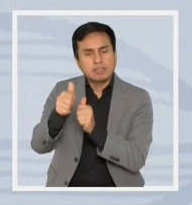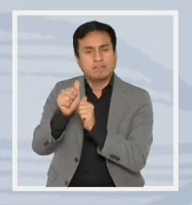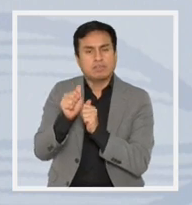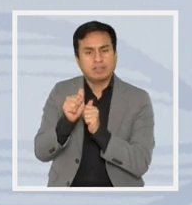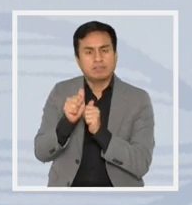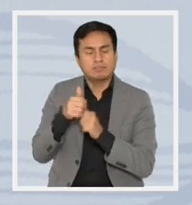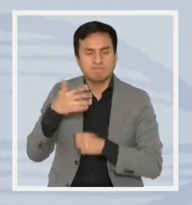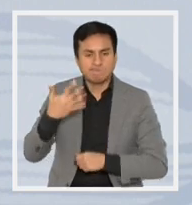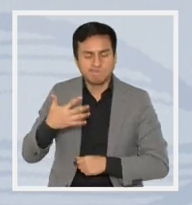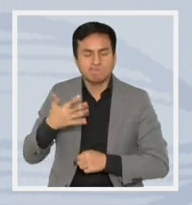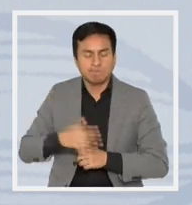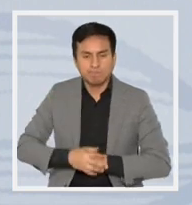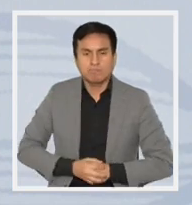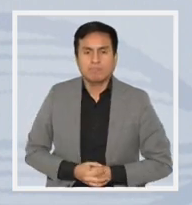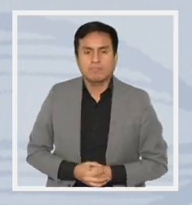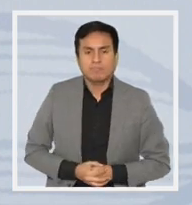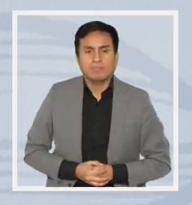desafiante.